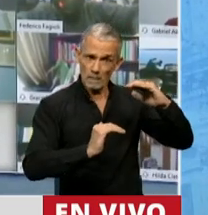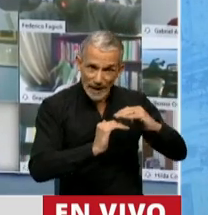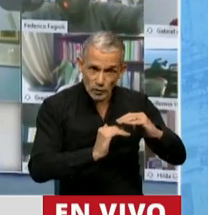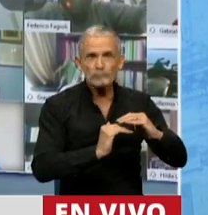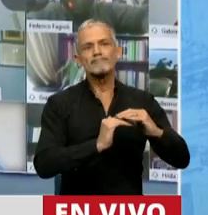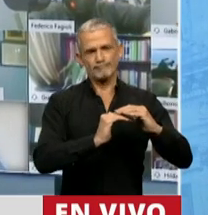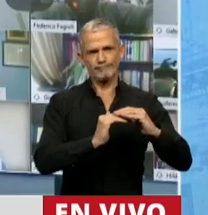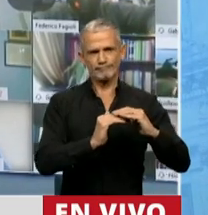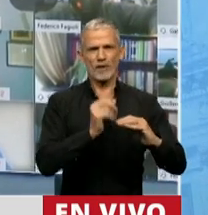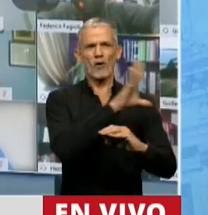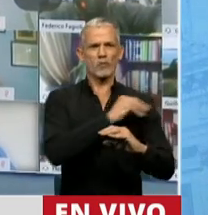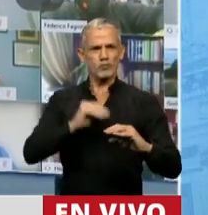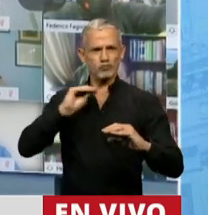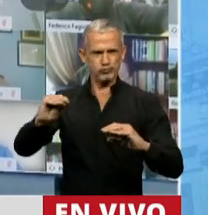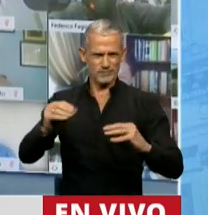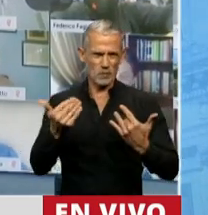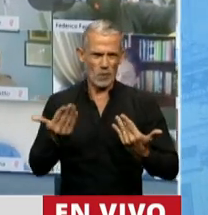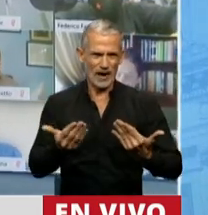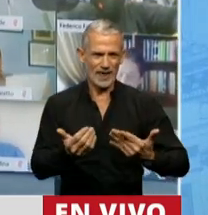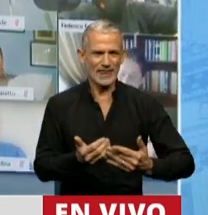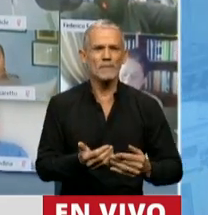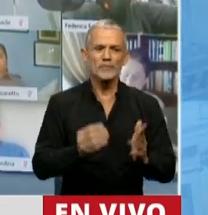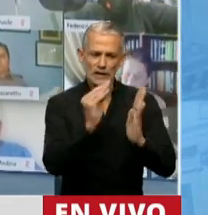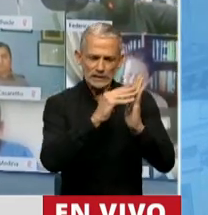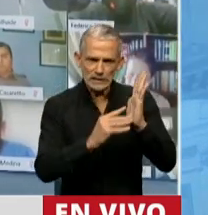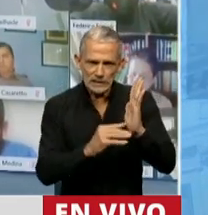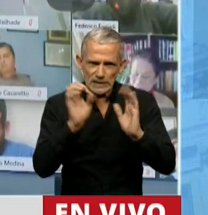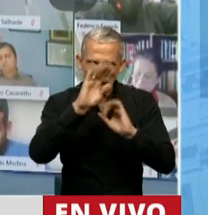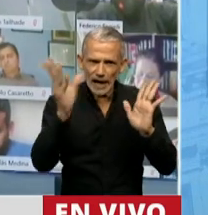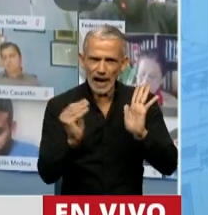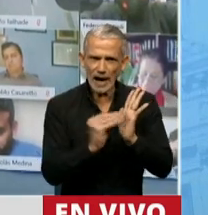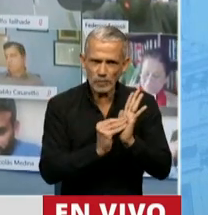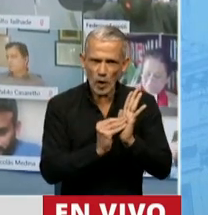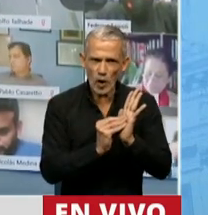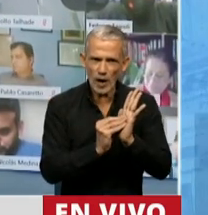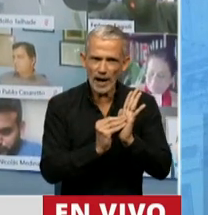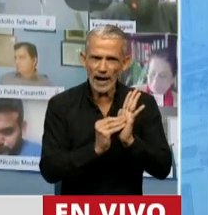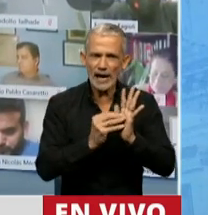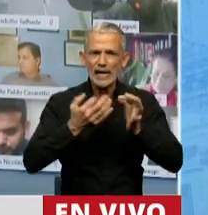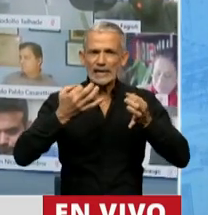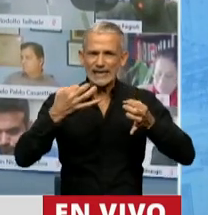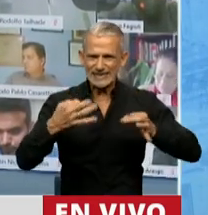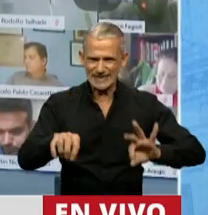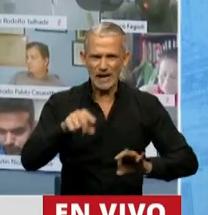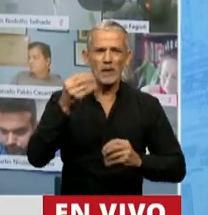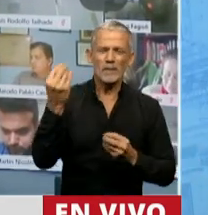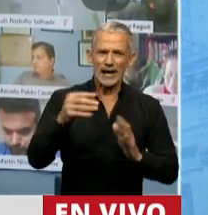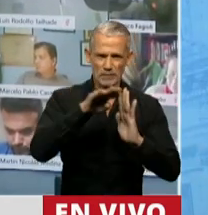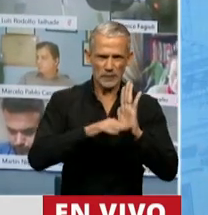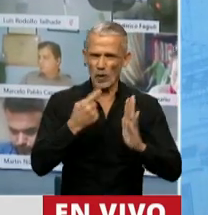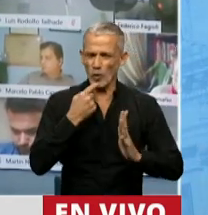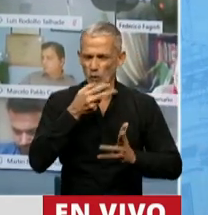queda absolutamente claro y saldada cualquier duda que pueda plantearse en la